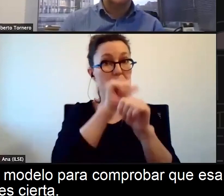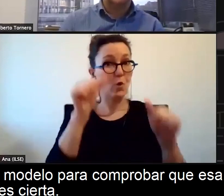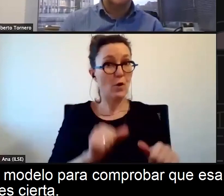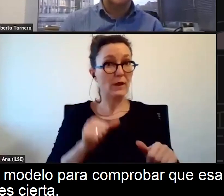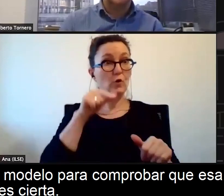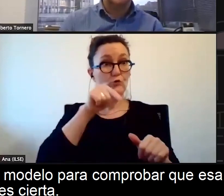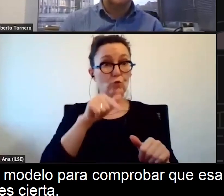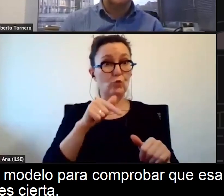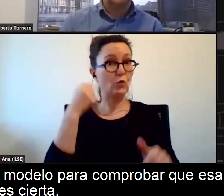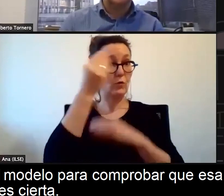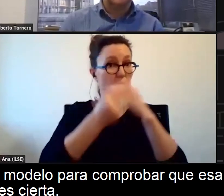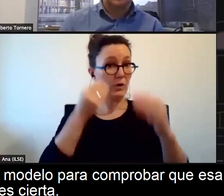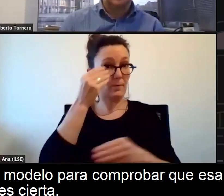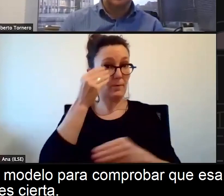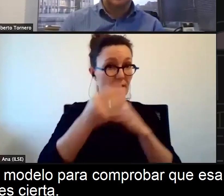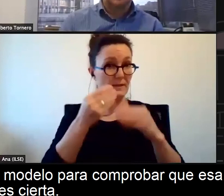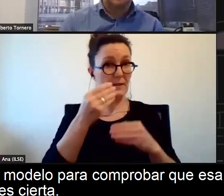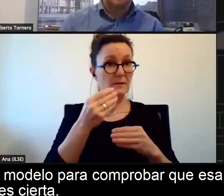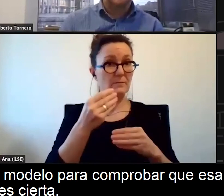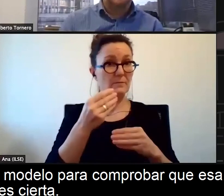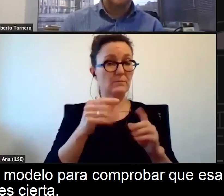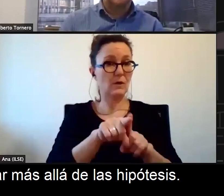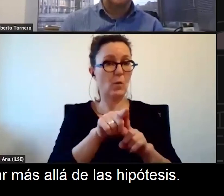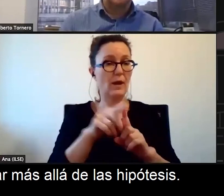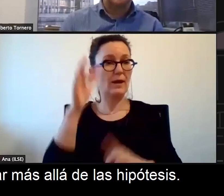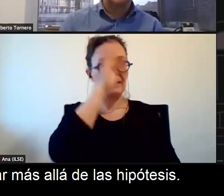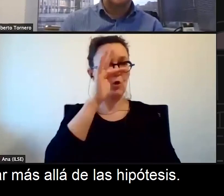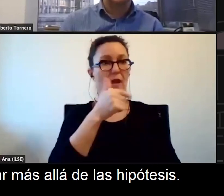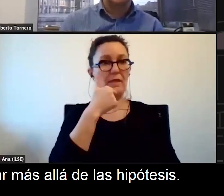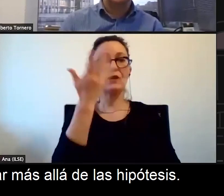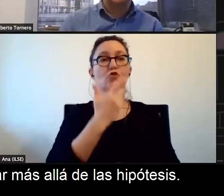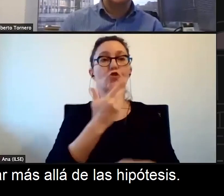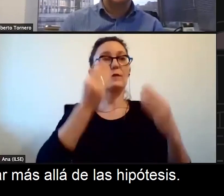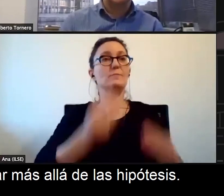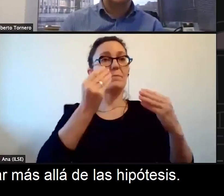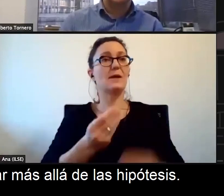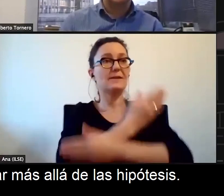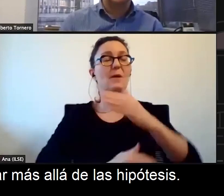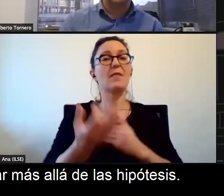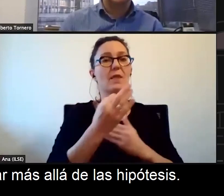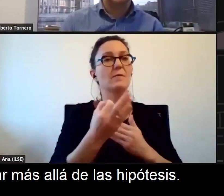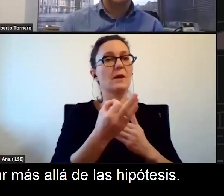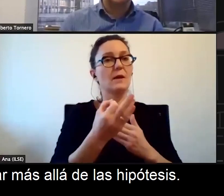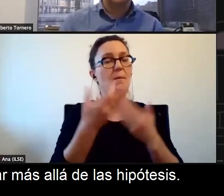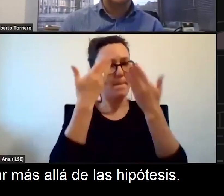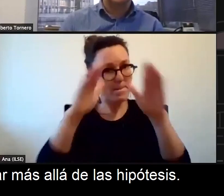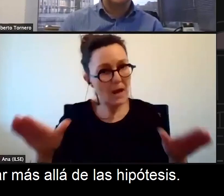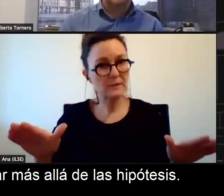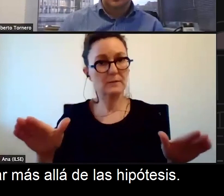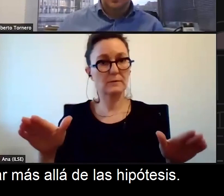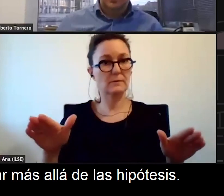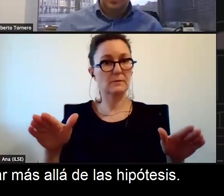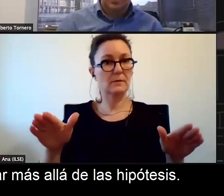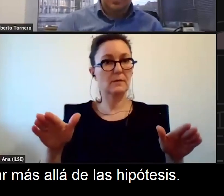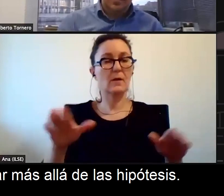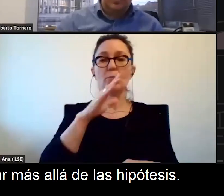estás pre-validando realmente es cierta, ¿no? Con lo cual hay que ir mucho más allá del trabajo de las hipótesis cuando dicen, no, es